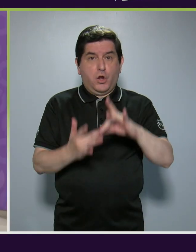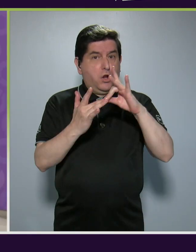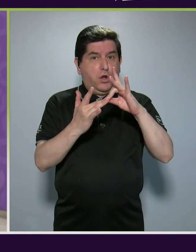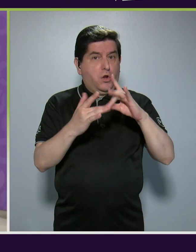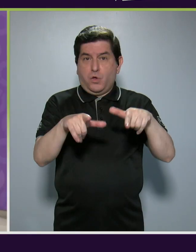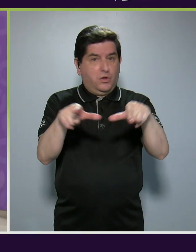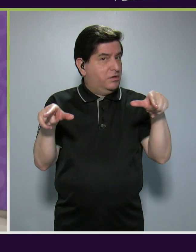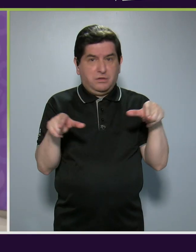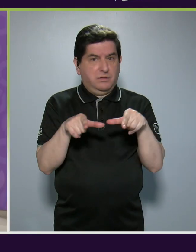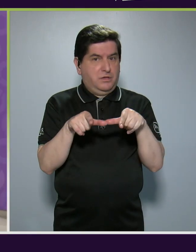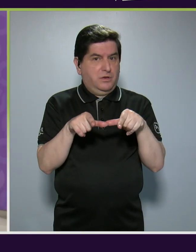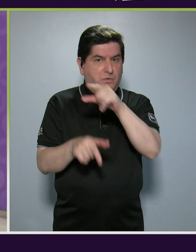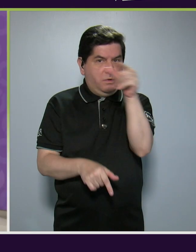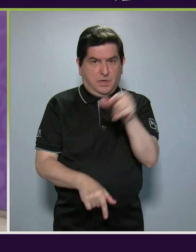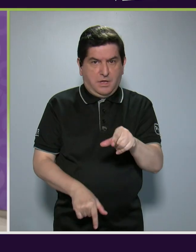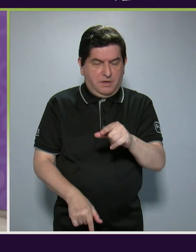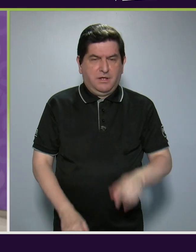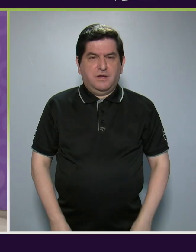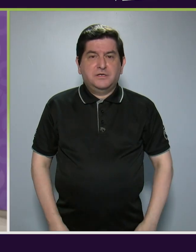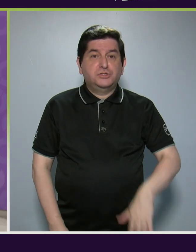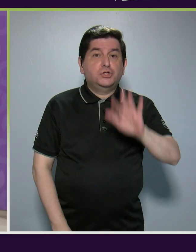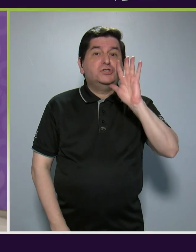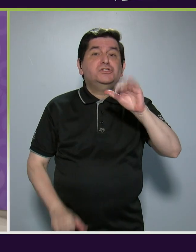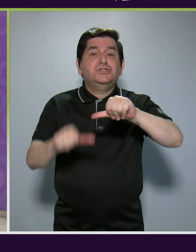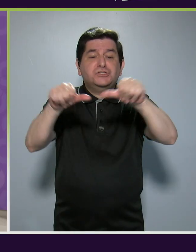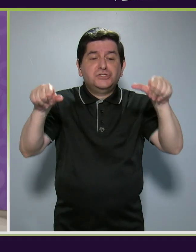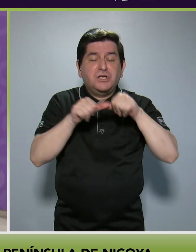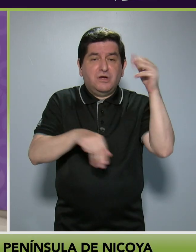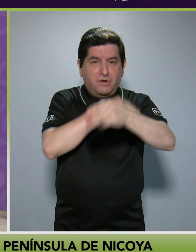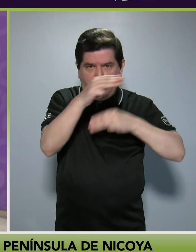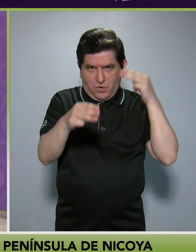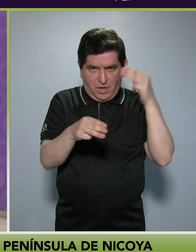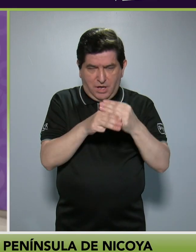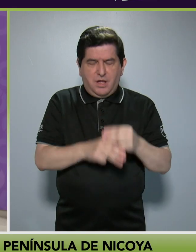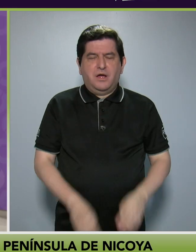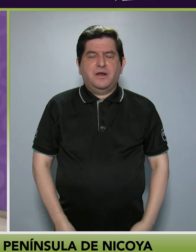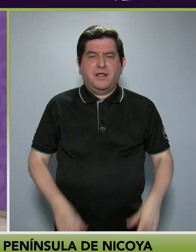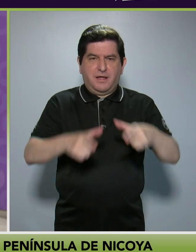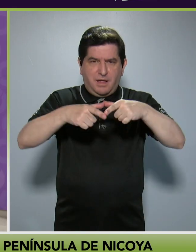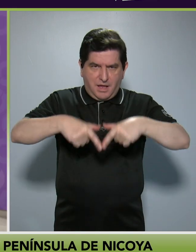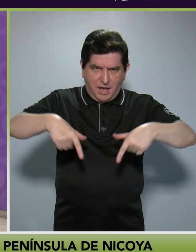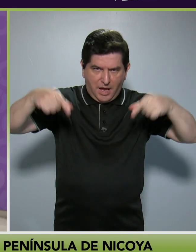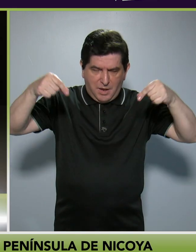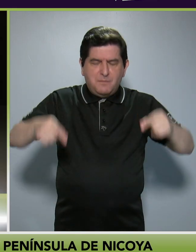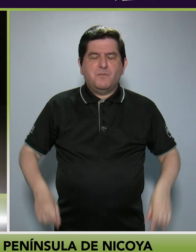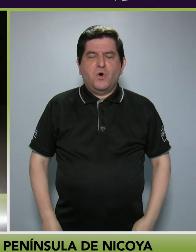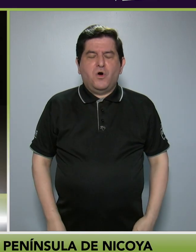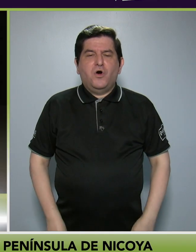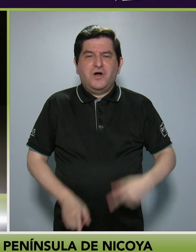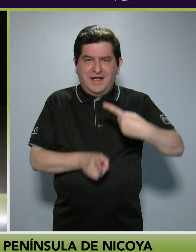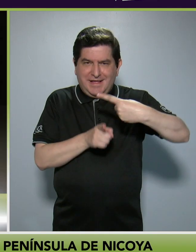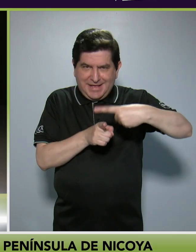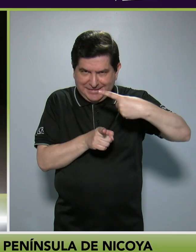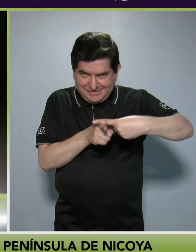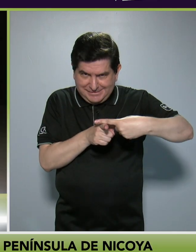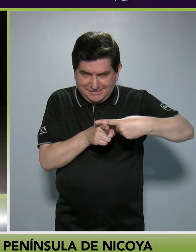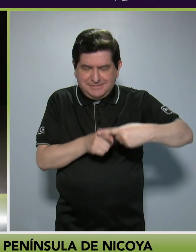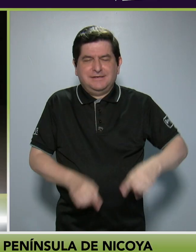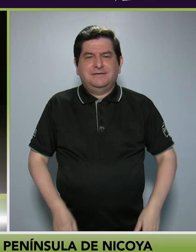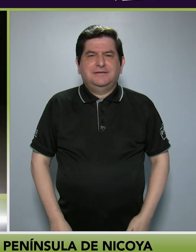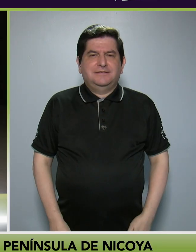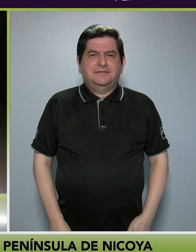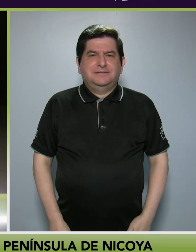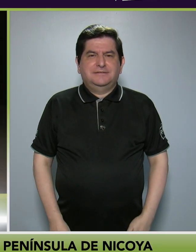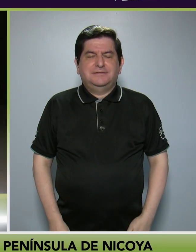Cerdeña, sino de 5 regiones en el mundo: Okinawa en Japón, Icaria en Grecia,